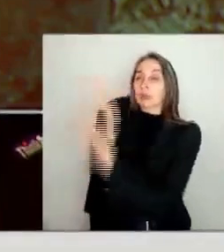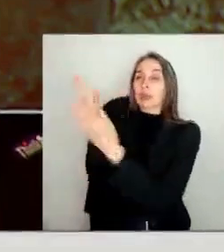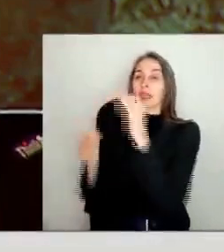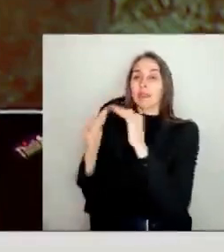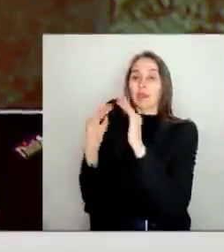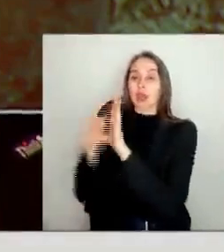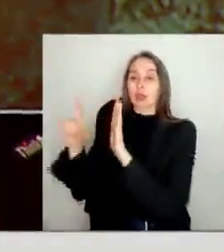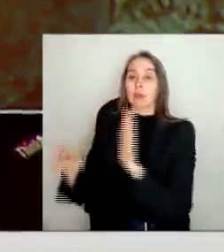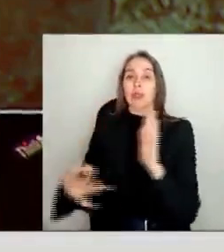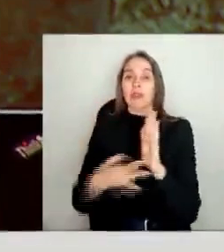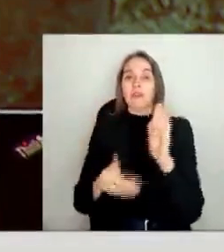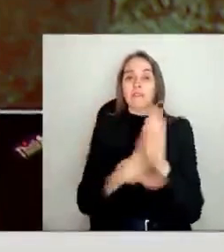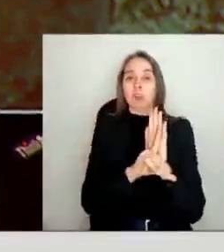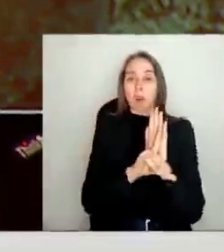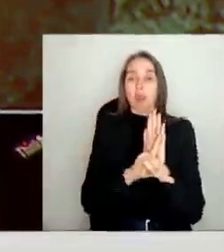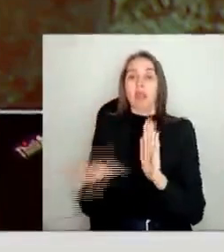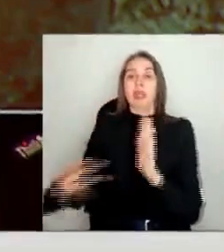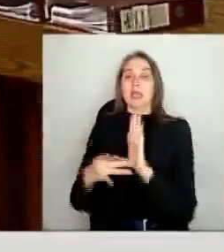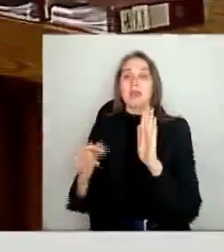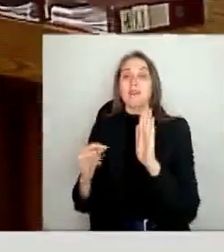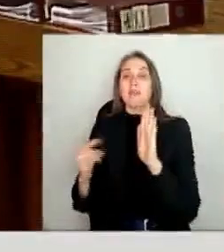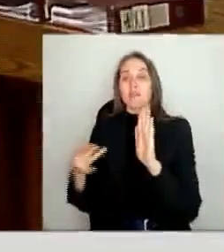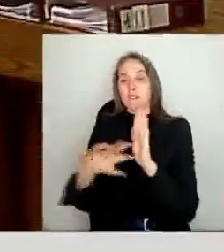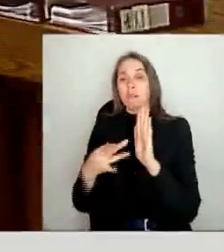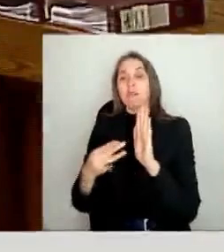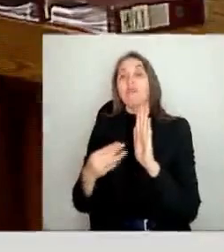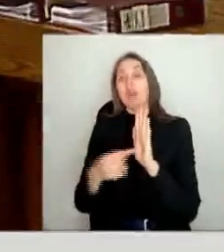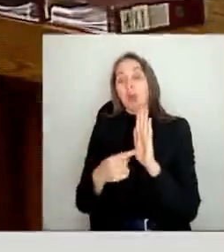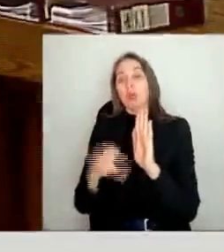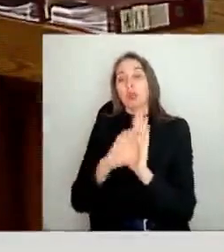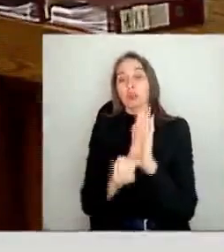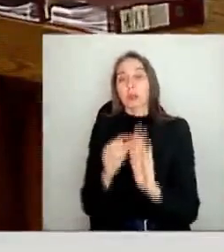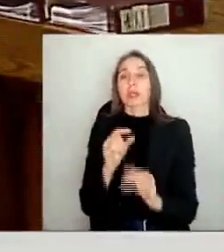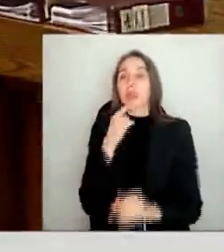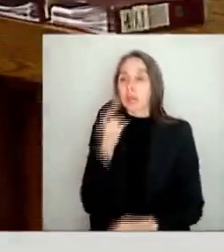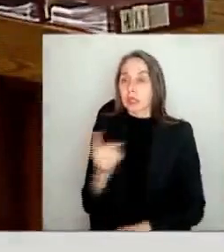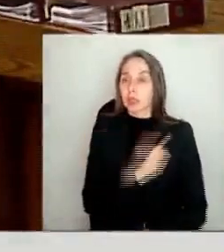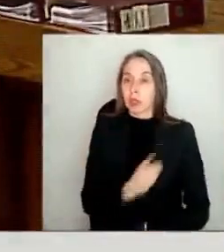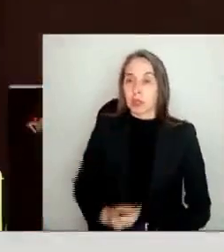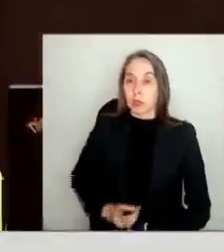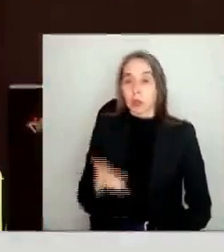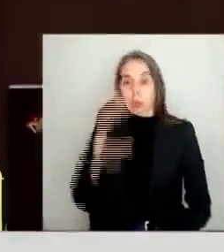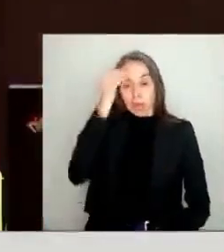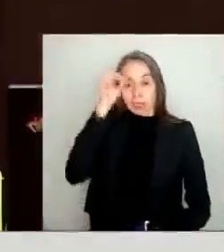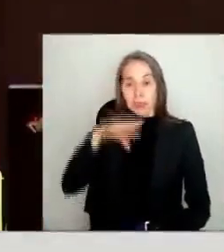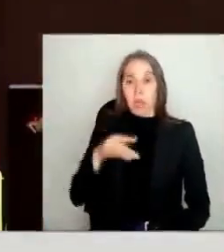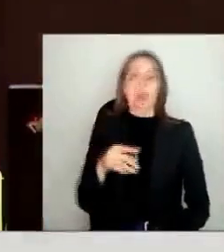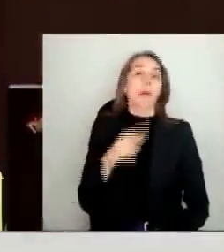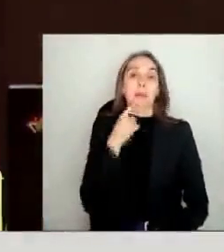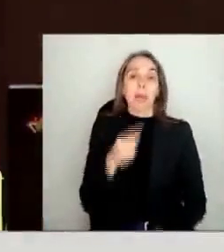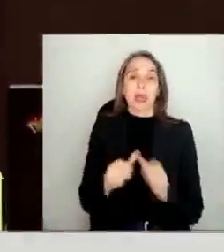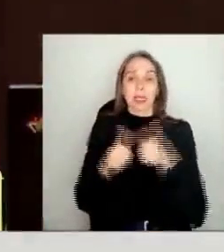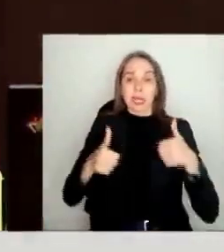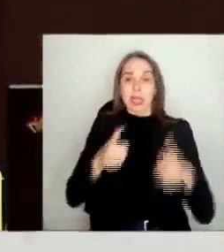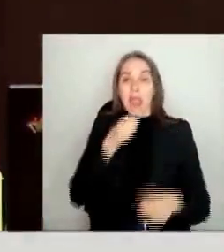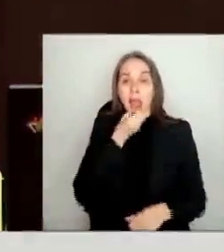fra de la Constitución cuando bueno de todas maneras diputados solo para que lo tengan en cuenta para la declaración de admisibilidad de los